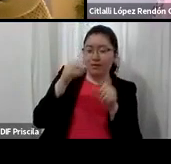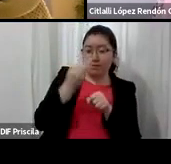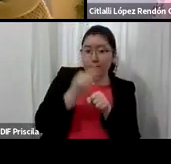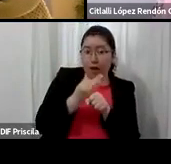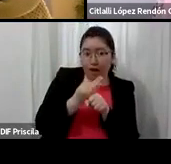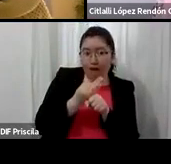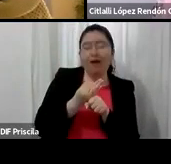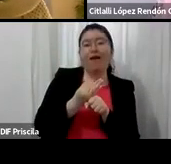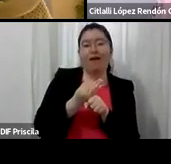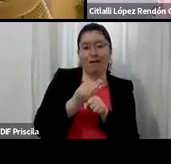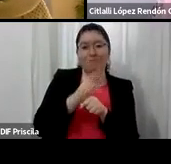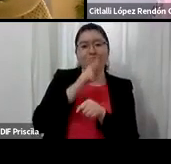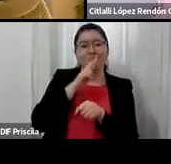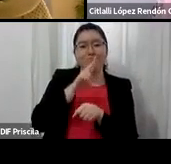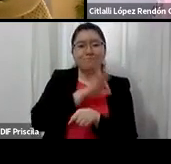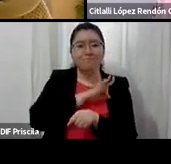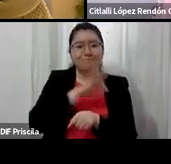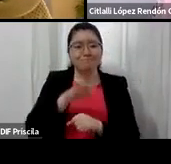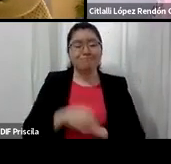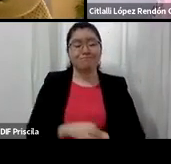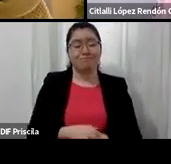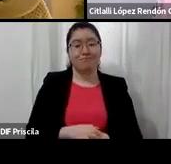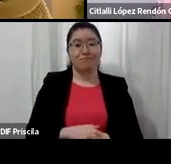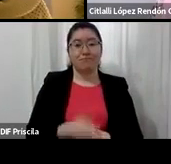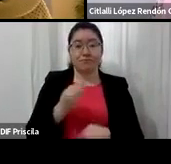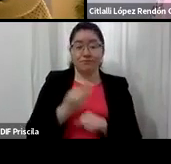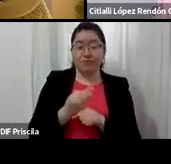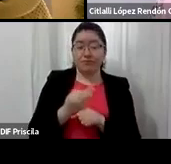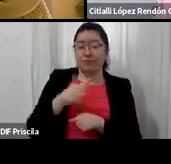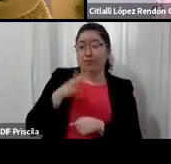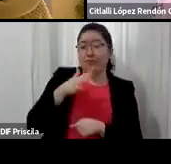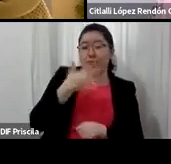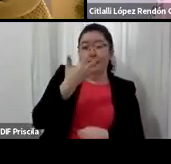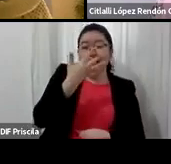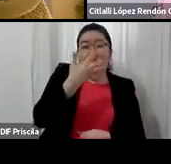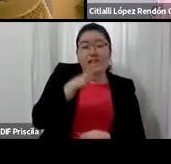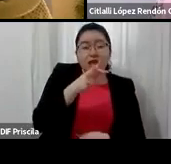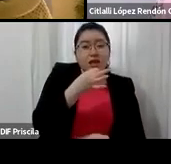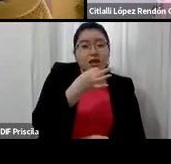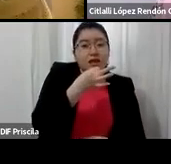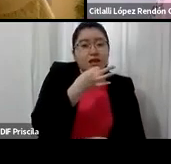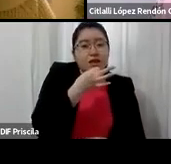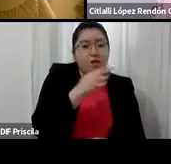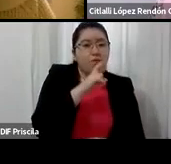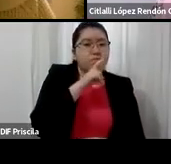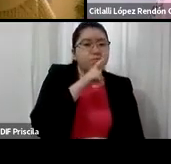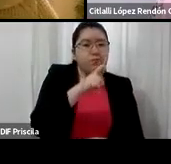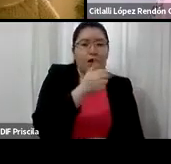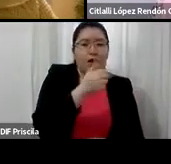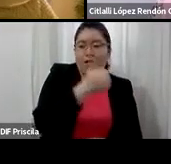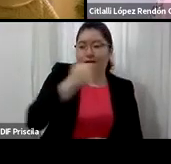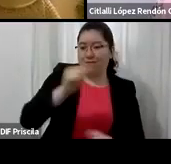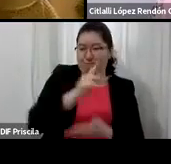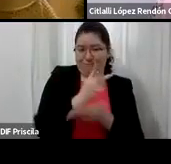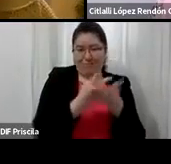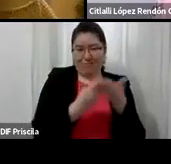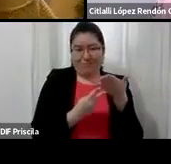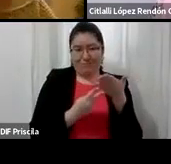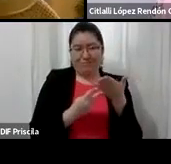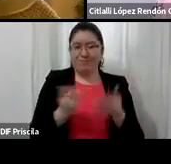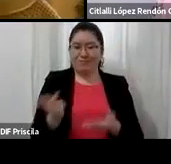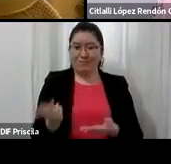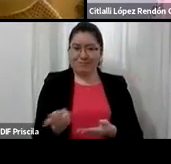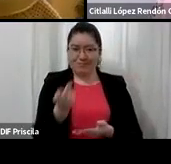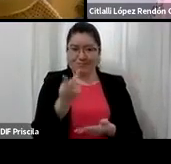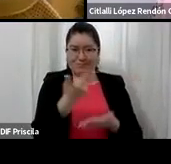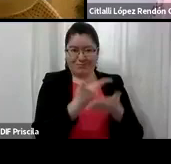aquí. Vamos a tener aproximadamente 10 minutos para darles respuestas a cada una de ellas. La idea es que